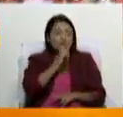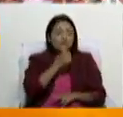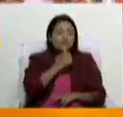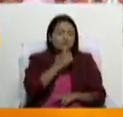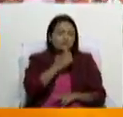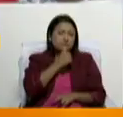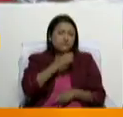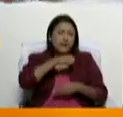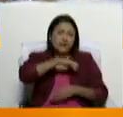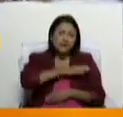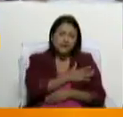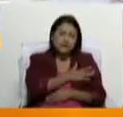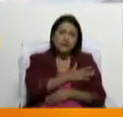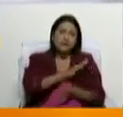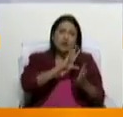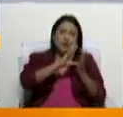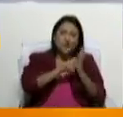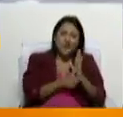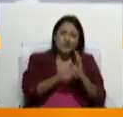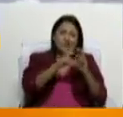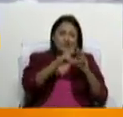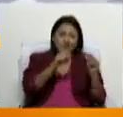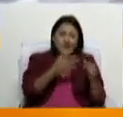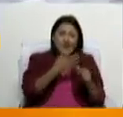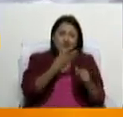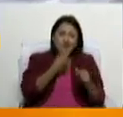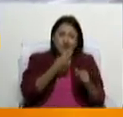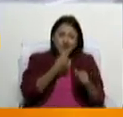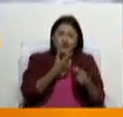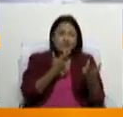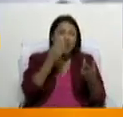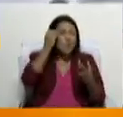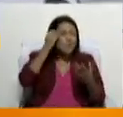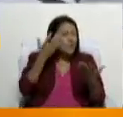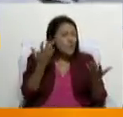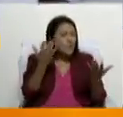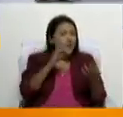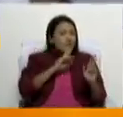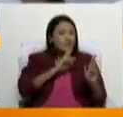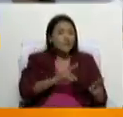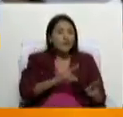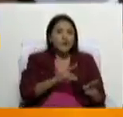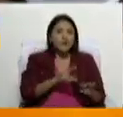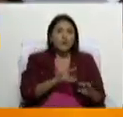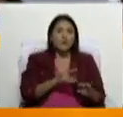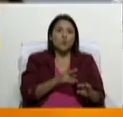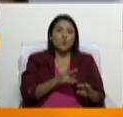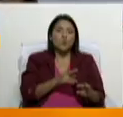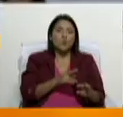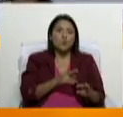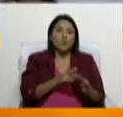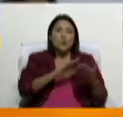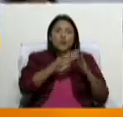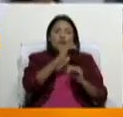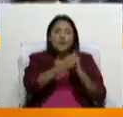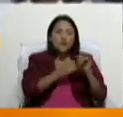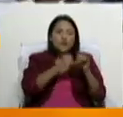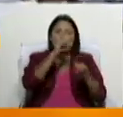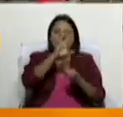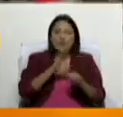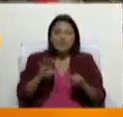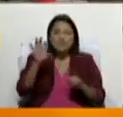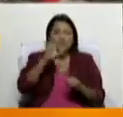pueblo palestino, el despojo también de su territorio. ¿Cómo lo percibes? ¿Cuál crees que debe ser la respuesta de la comunidad internacional ante eso que está